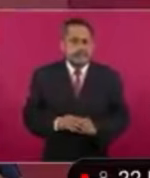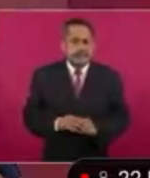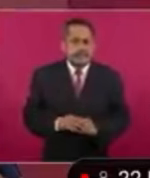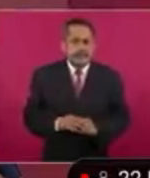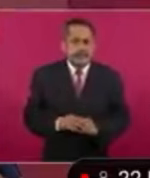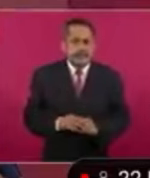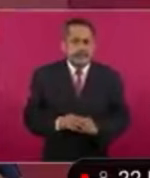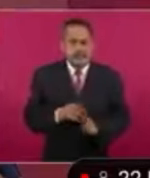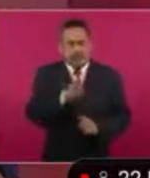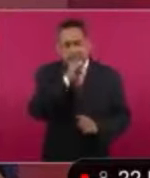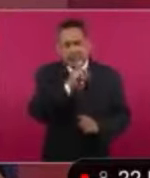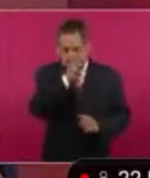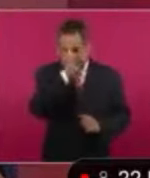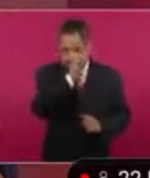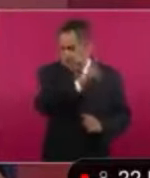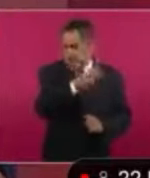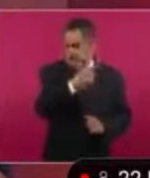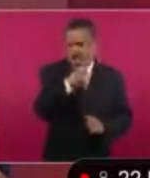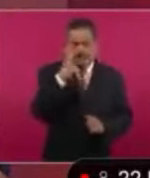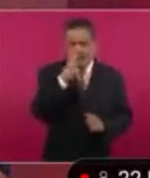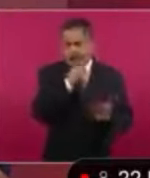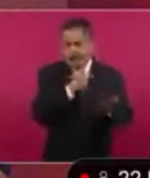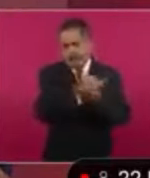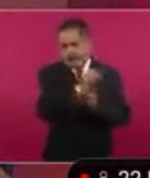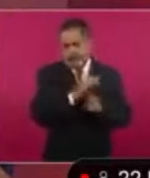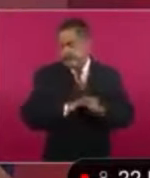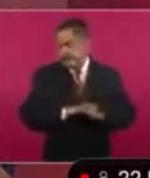vamos a respetar su decisión, pero